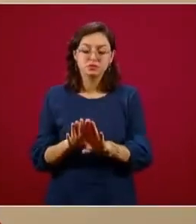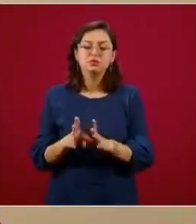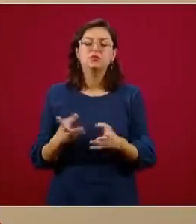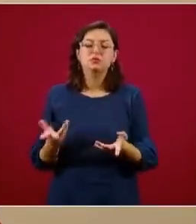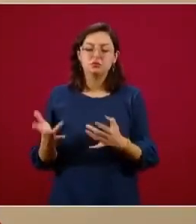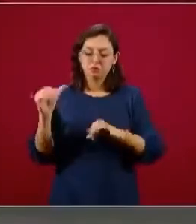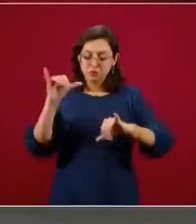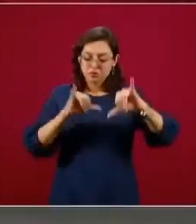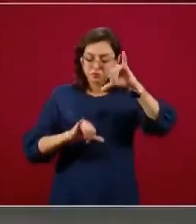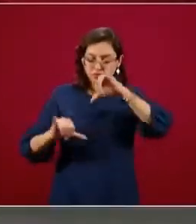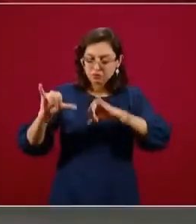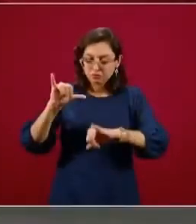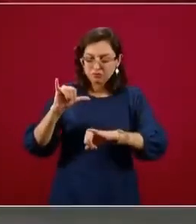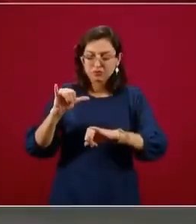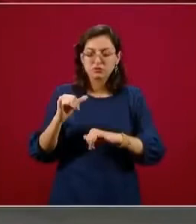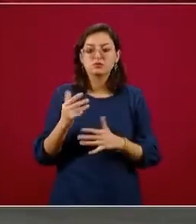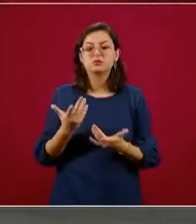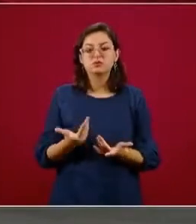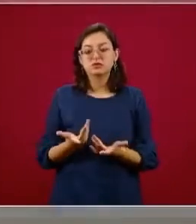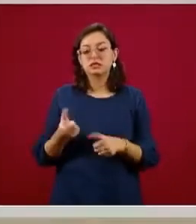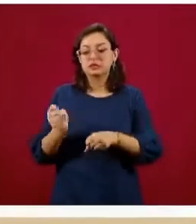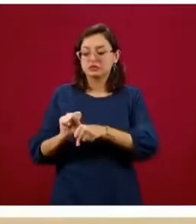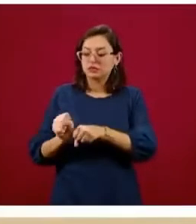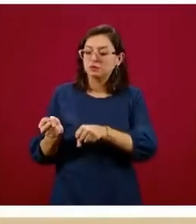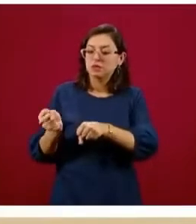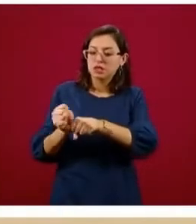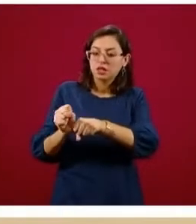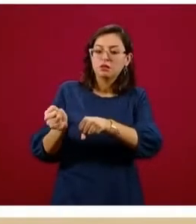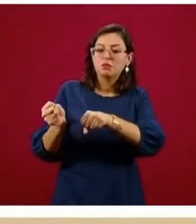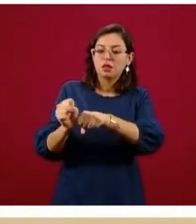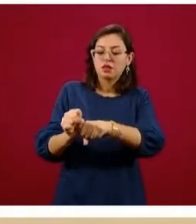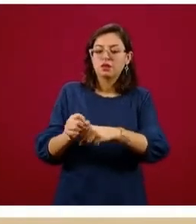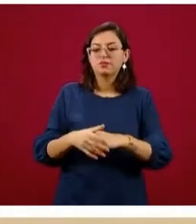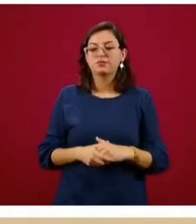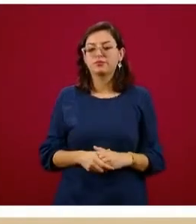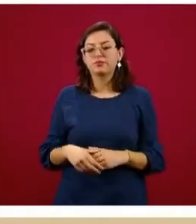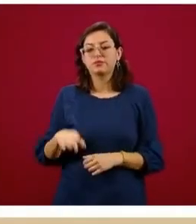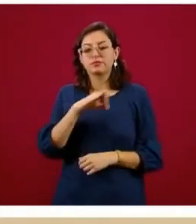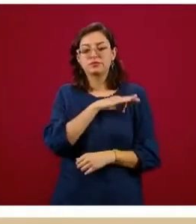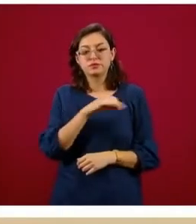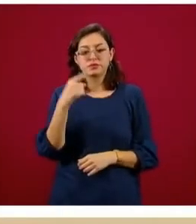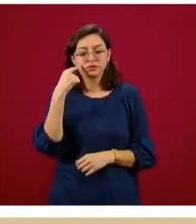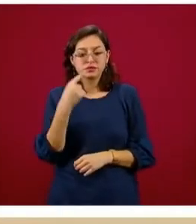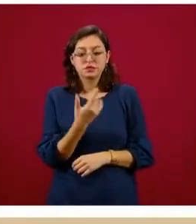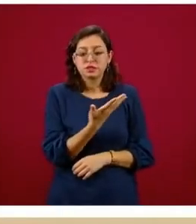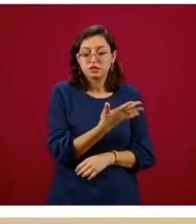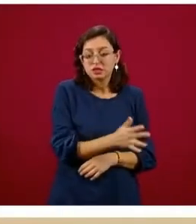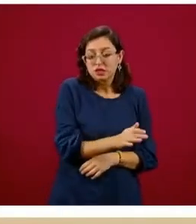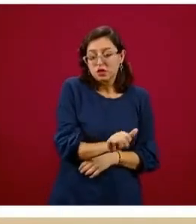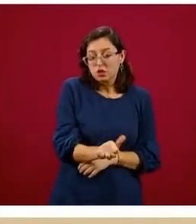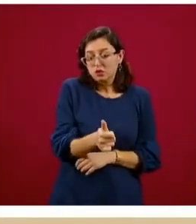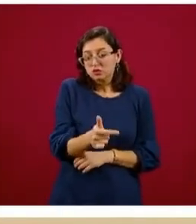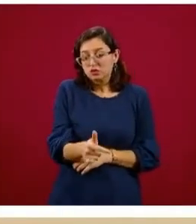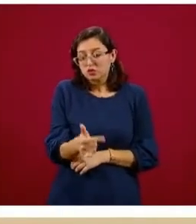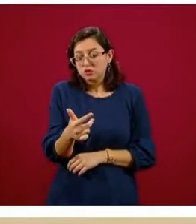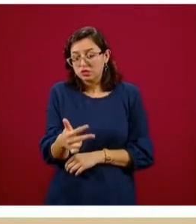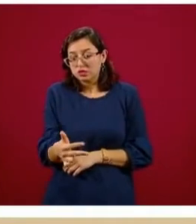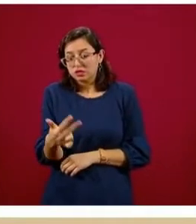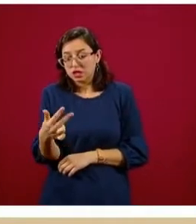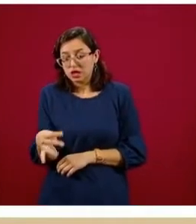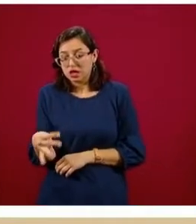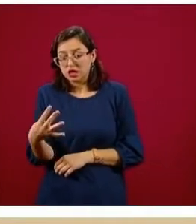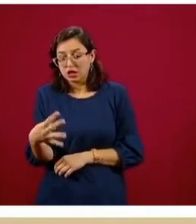procesadas. Aquí tenemos una distribución por semana epidemiológica. Los números que ven abajo, 10, 11, 12, 13, son